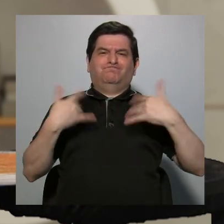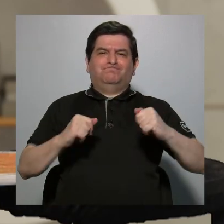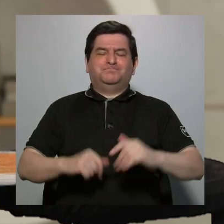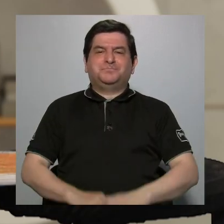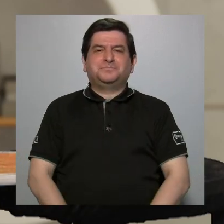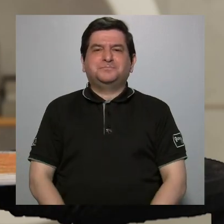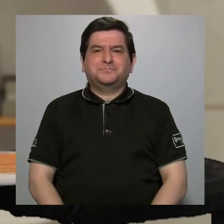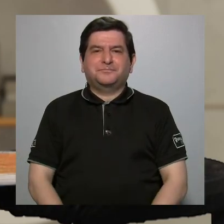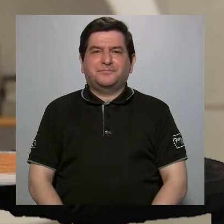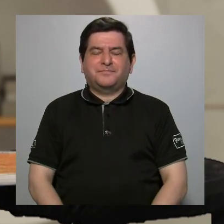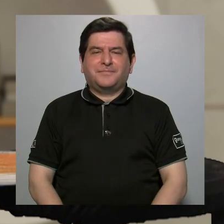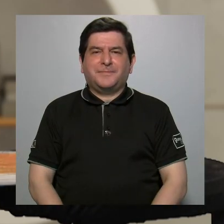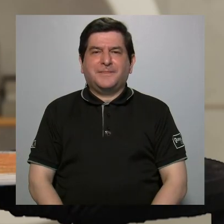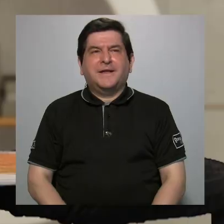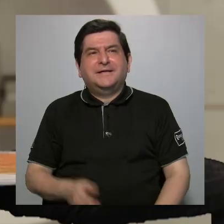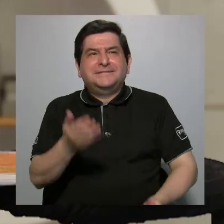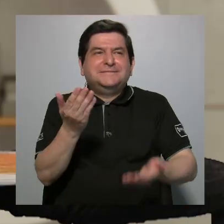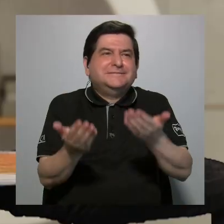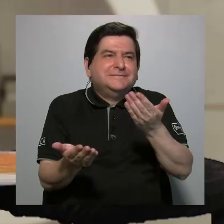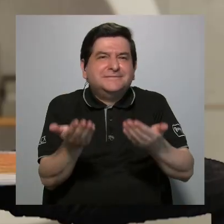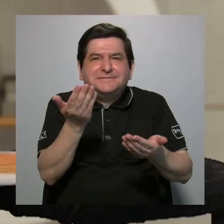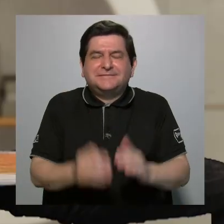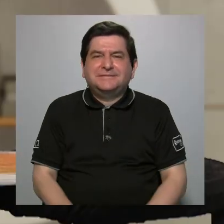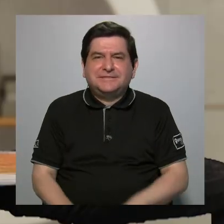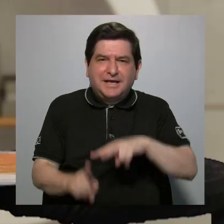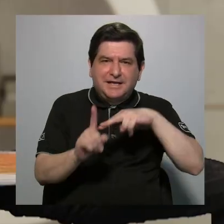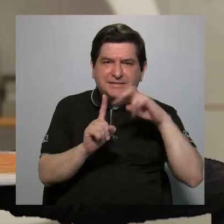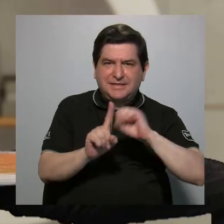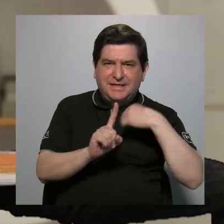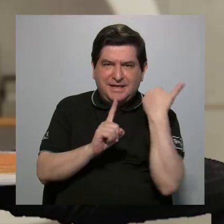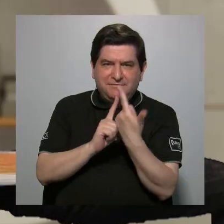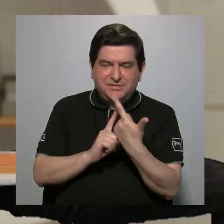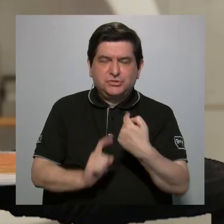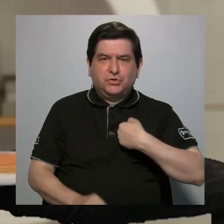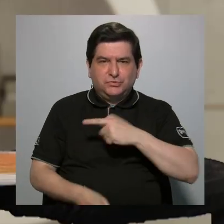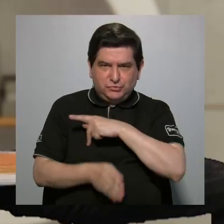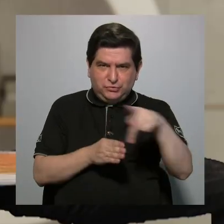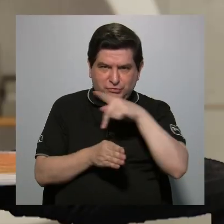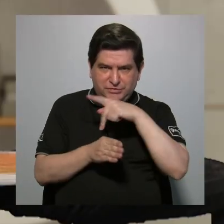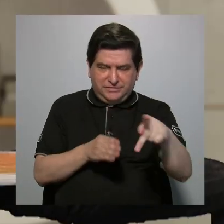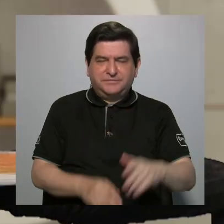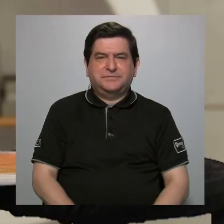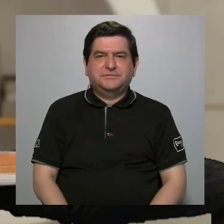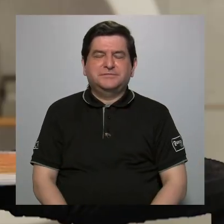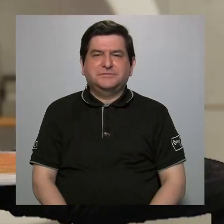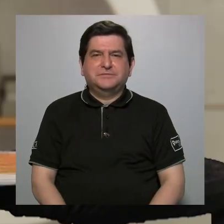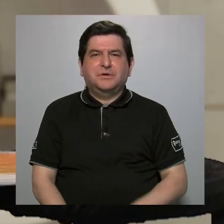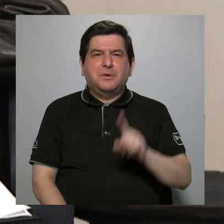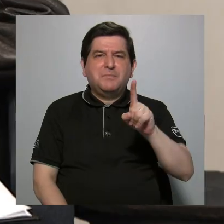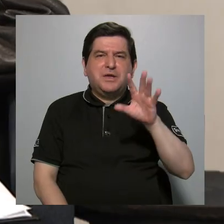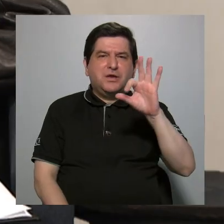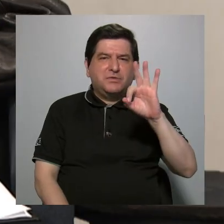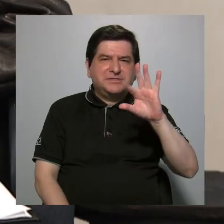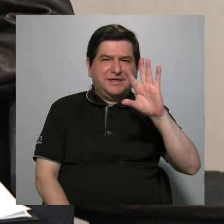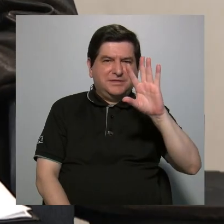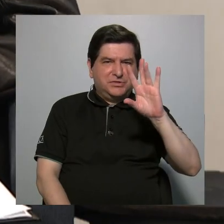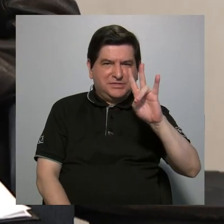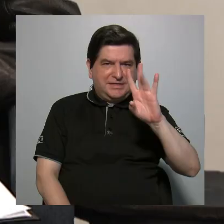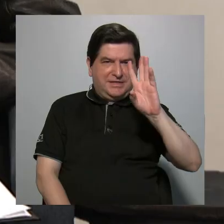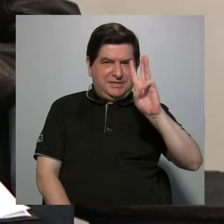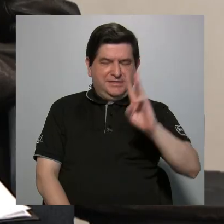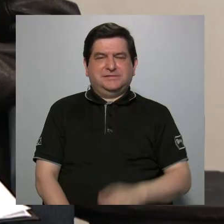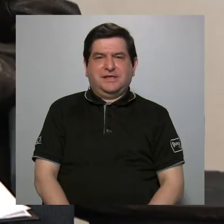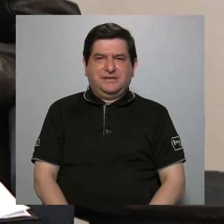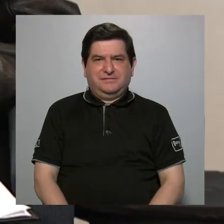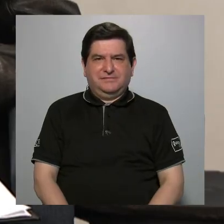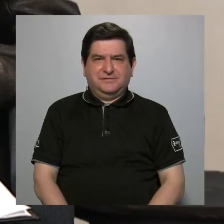muchísimo. Claro. Entonces, desde ahí es un poco la visión social que tengo yo de esta profesión. Don Hernán, en